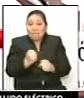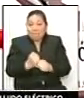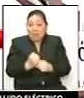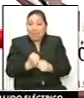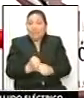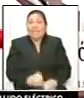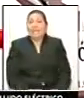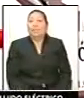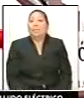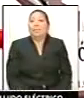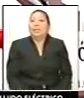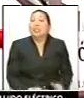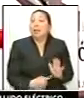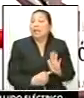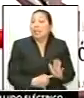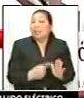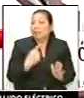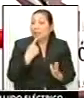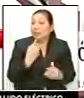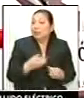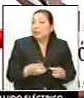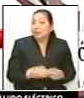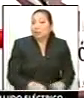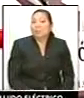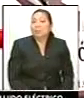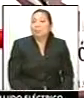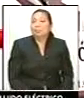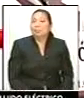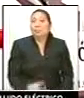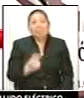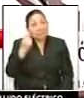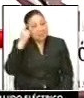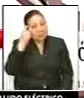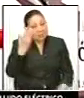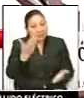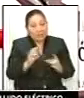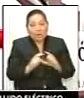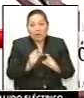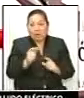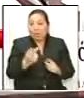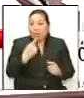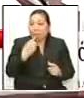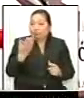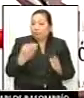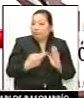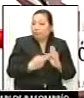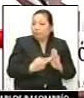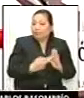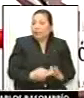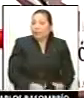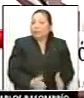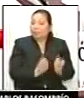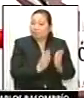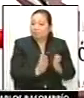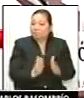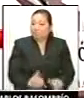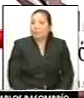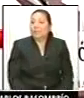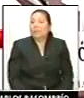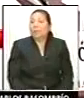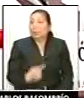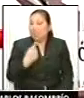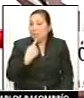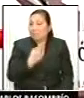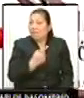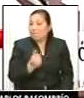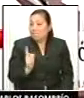de confianza que uno le expresa a quien representa esa comisión, nos hace suponer que el congresista nos estaba representando adecuadamente y que la